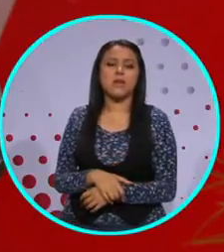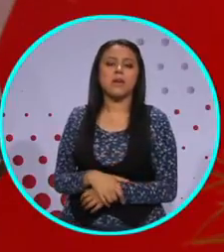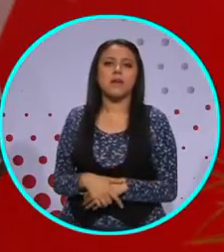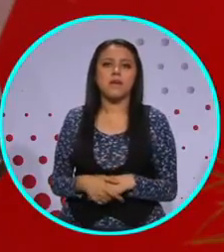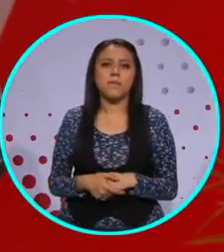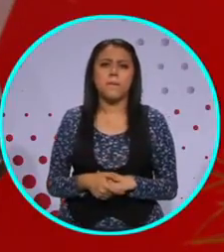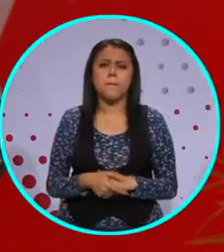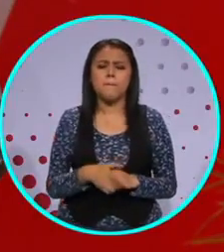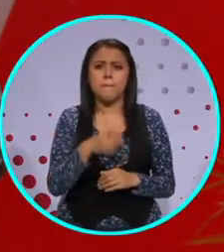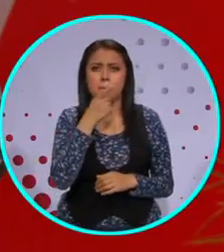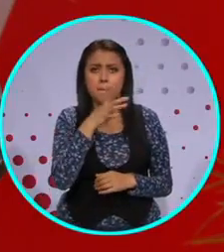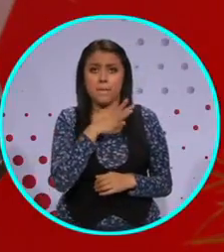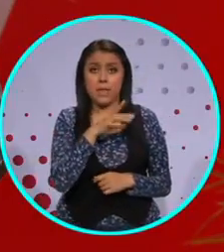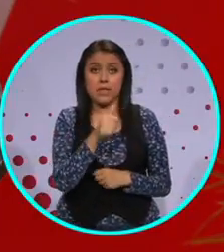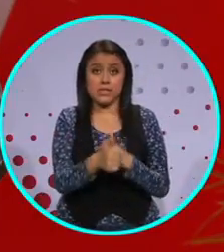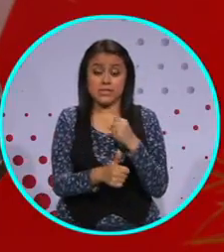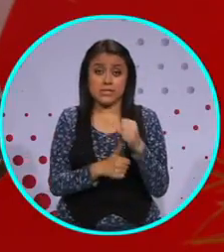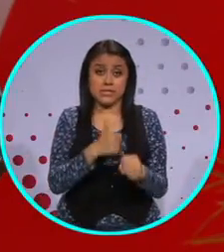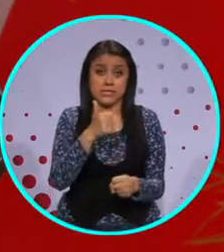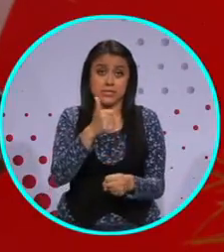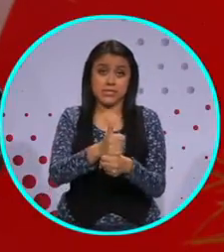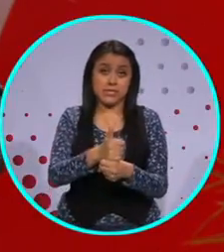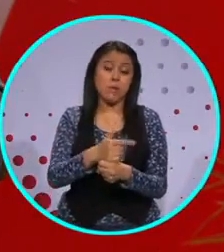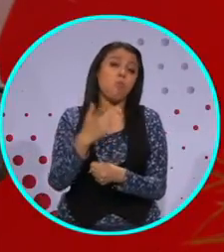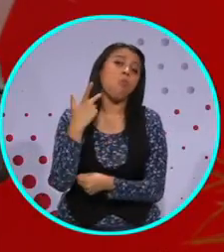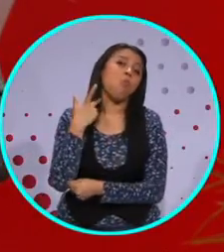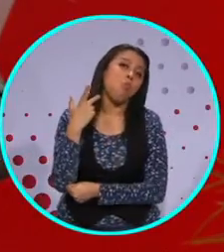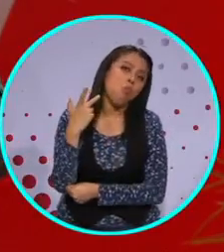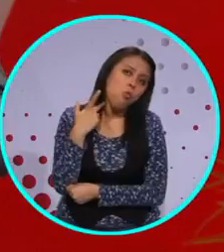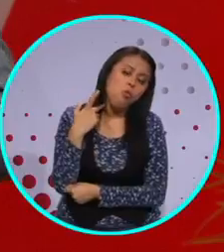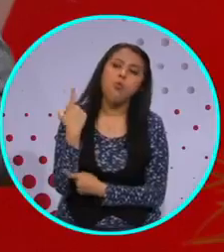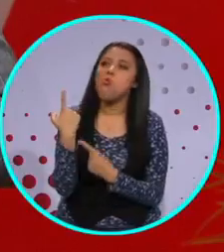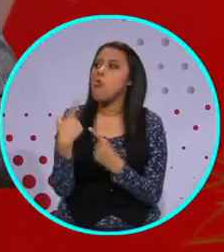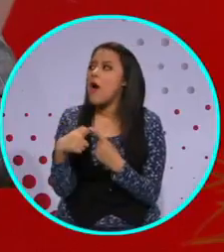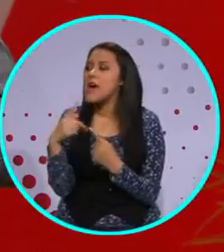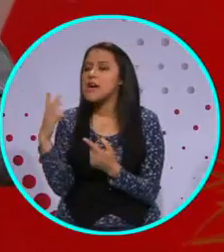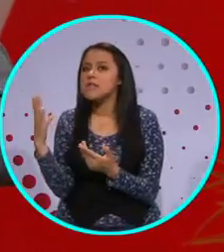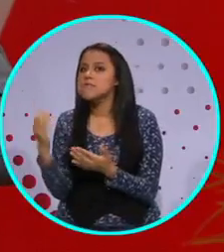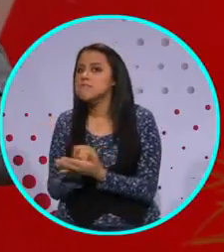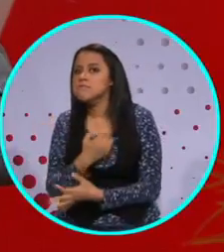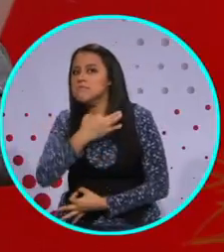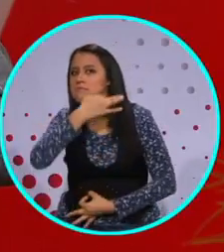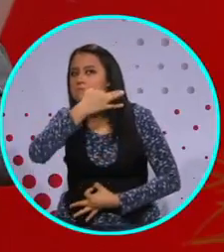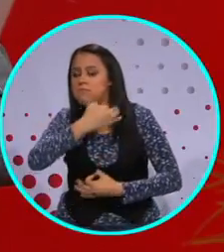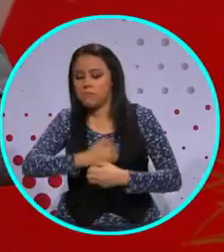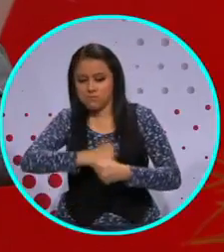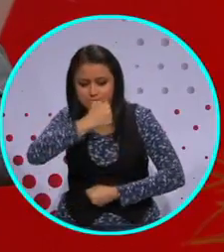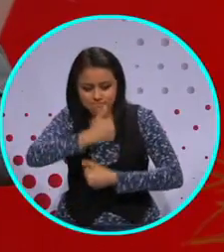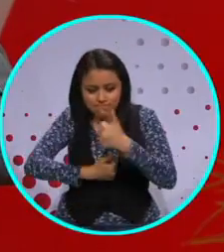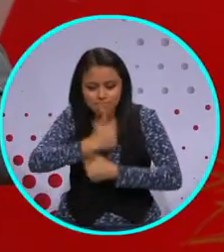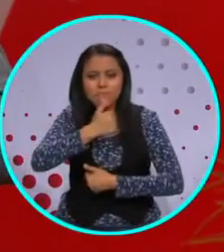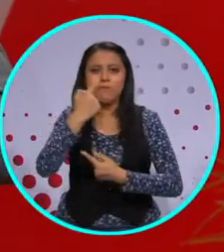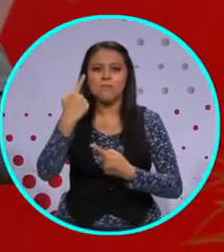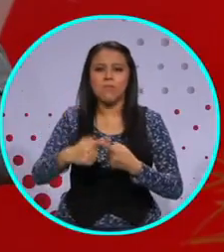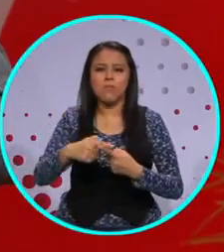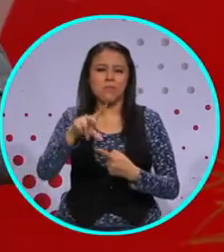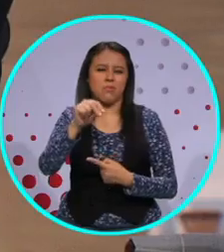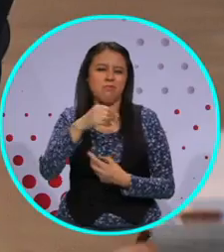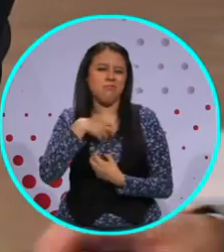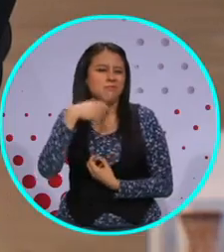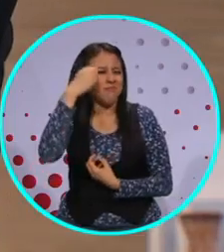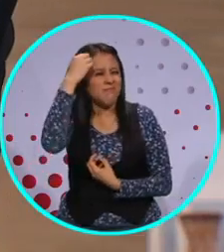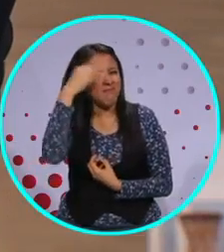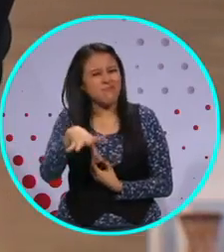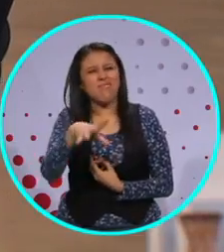decías que iba a empezar este año la política y quiénes van a ser los candidatos para el próximo año será una flojera tremenda porque empezamos